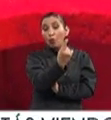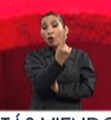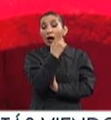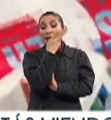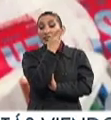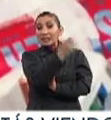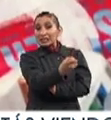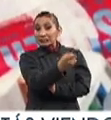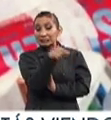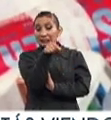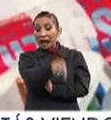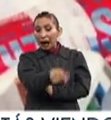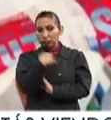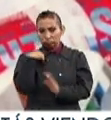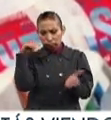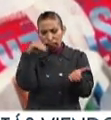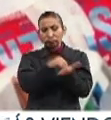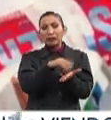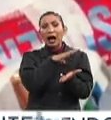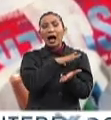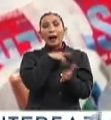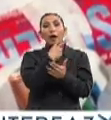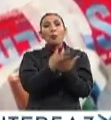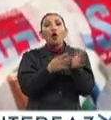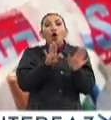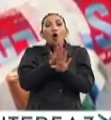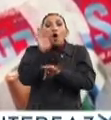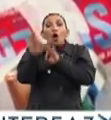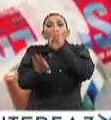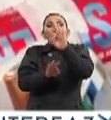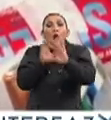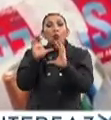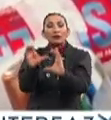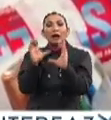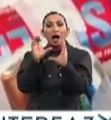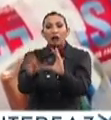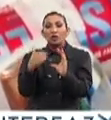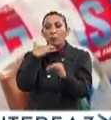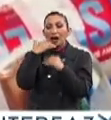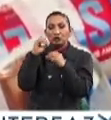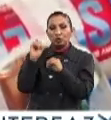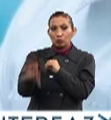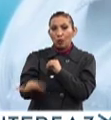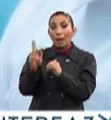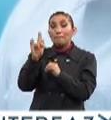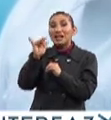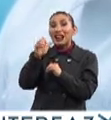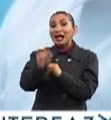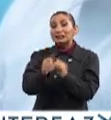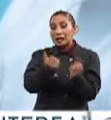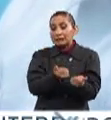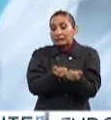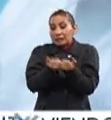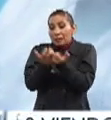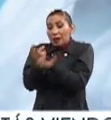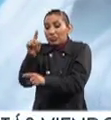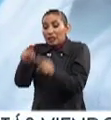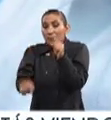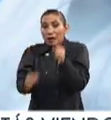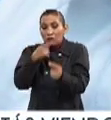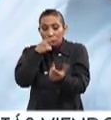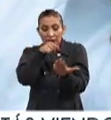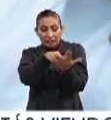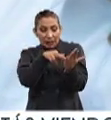tenemos que está estipulado un plan de manejo. Lo que se debe de hacer con los residuos es llevarlos de acuerdo a lo que nos